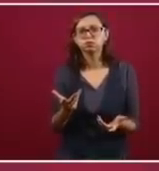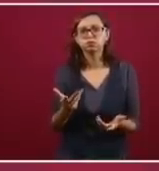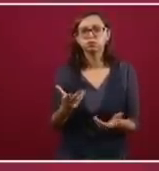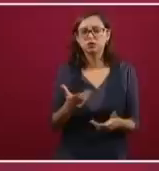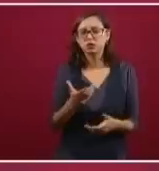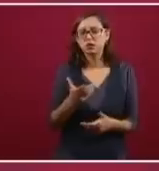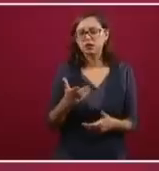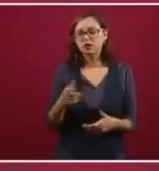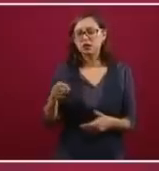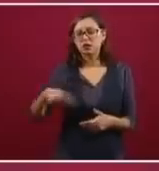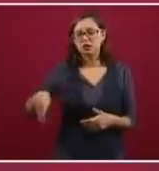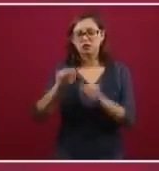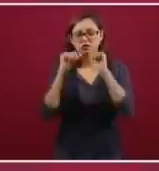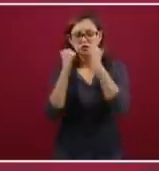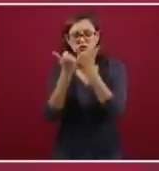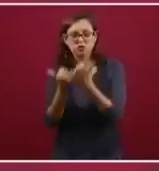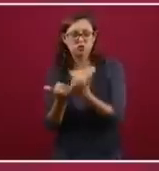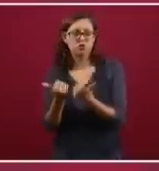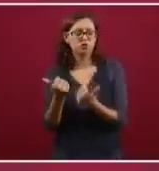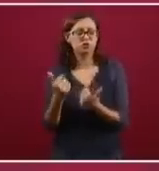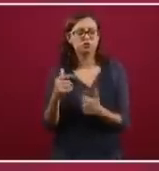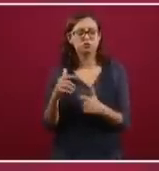movimiento campesino,